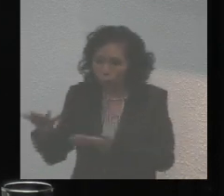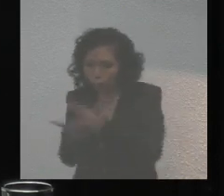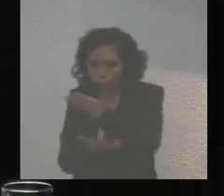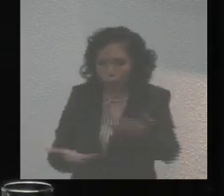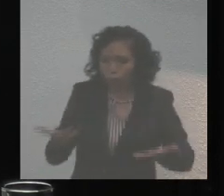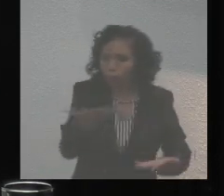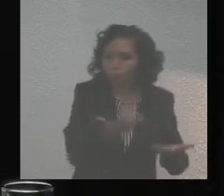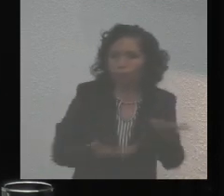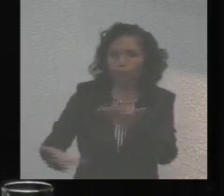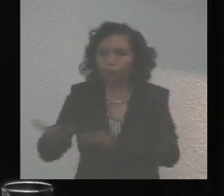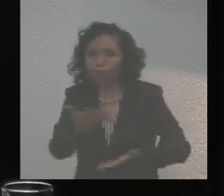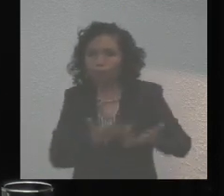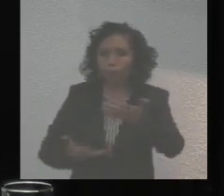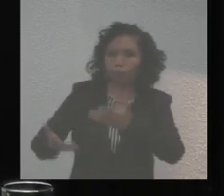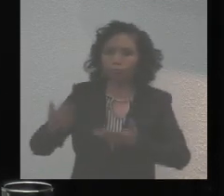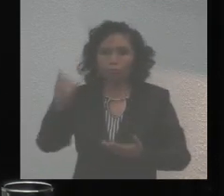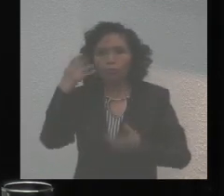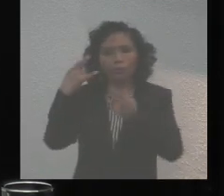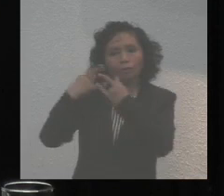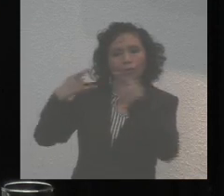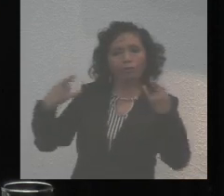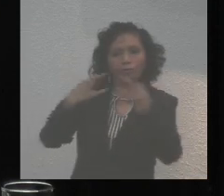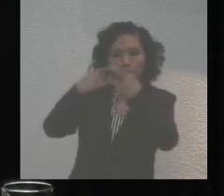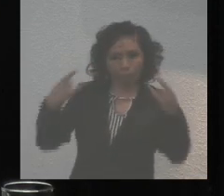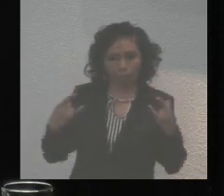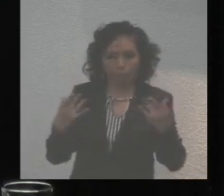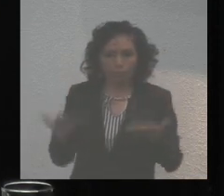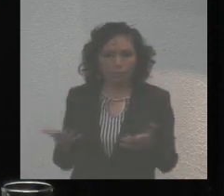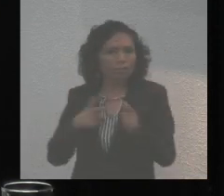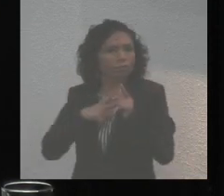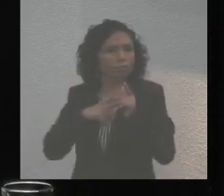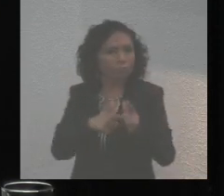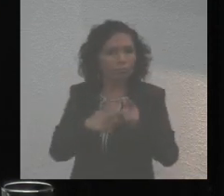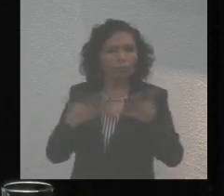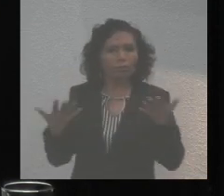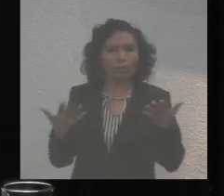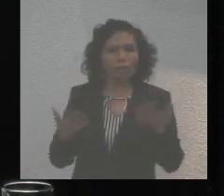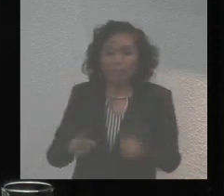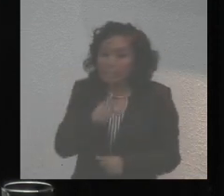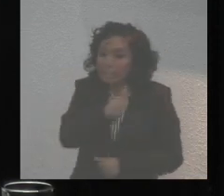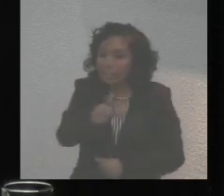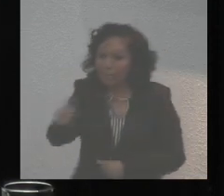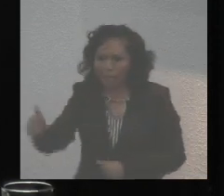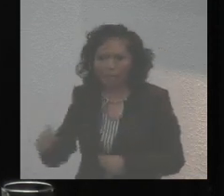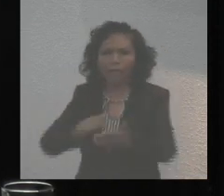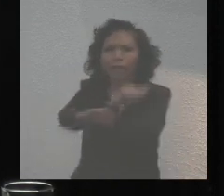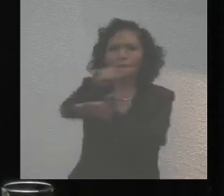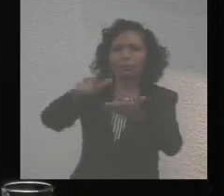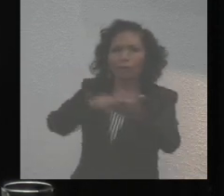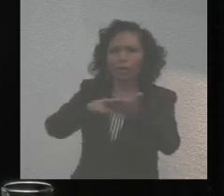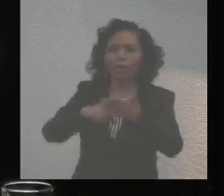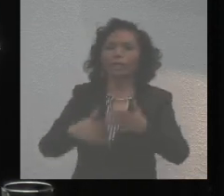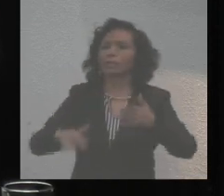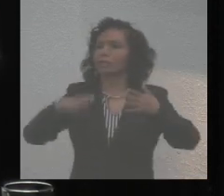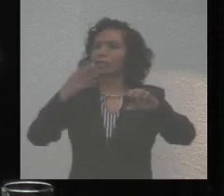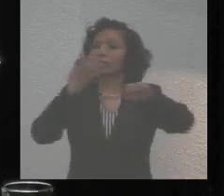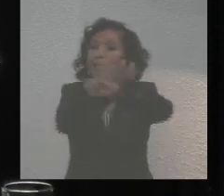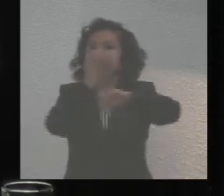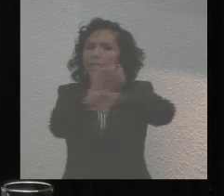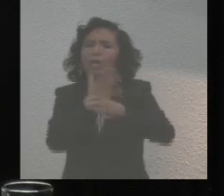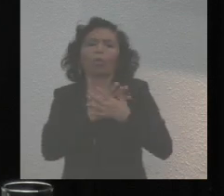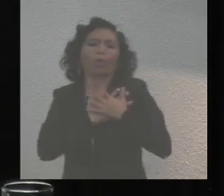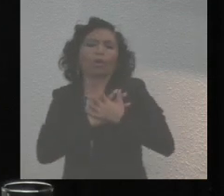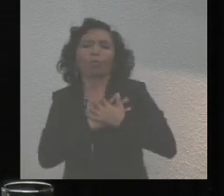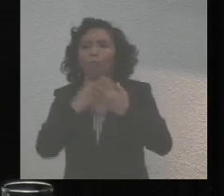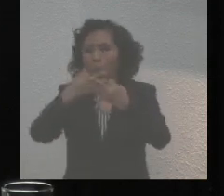todas y todos nuestras propias historias, que se continúe transmitiendo en cada rincón de nuestra geografía el amor por